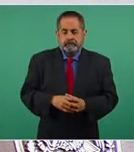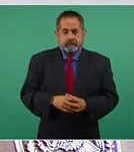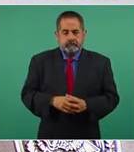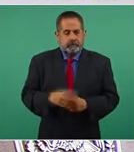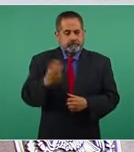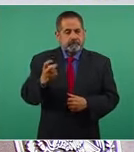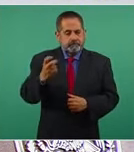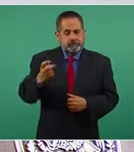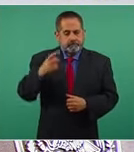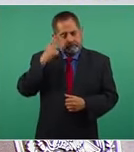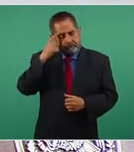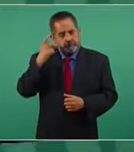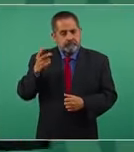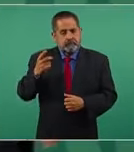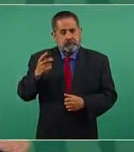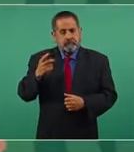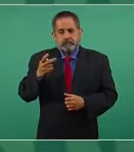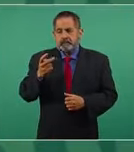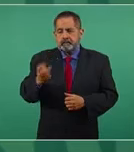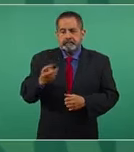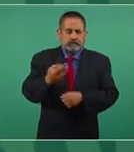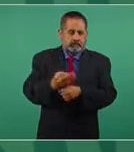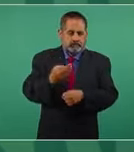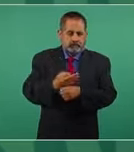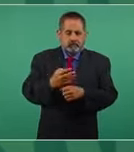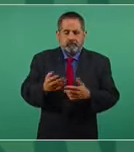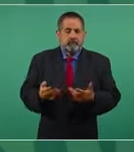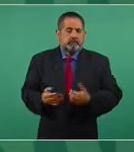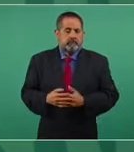Por eso esta situación